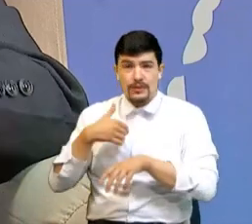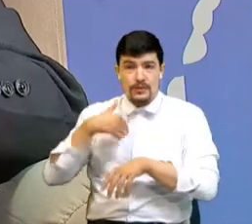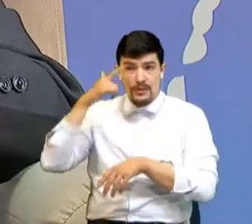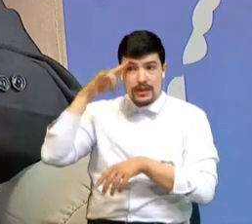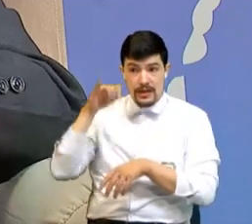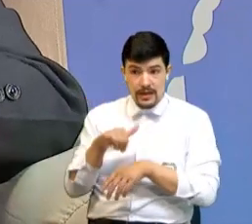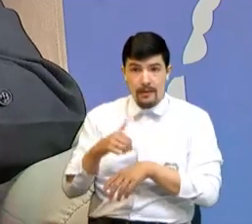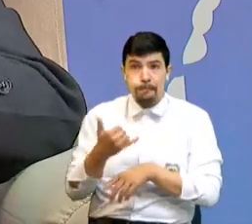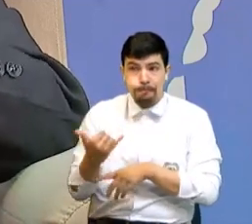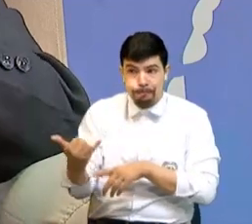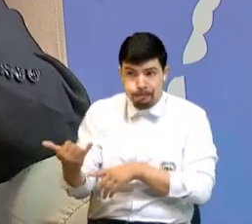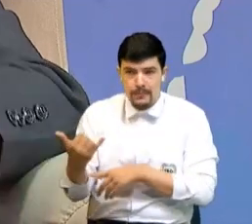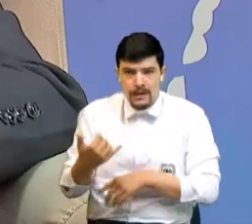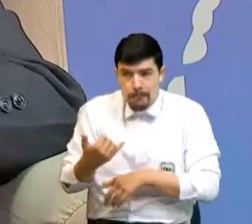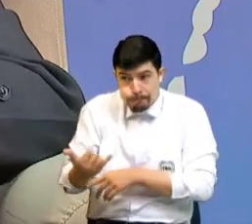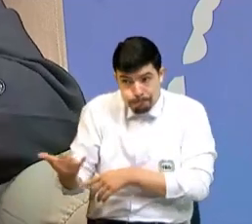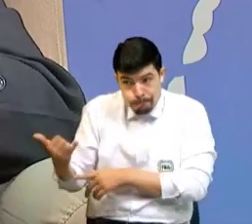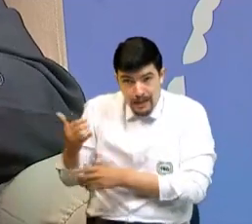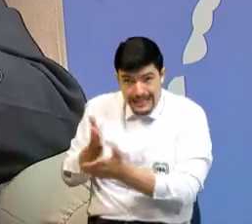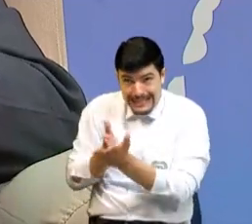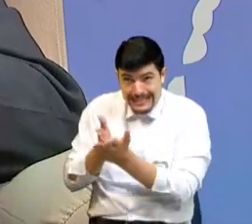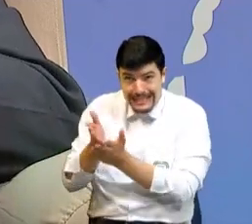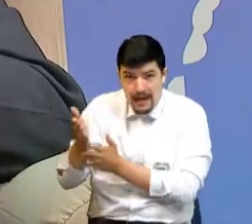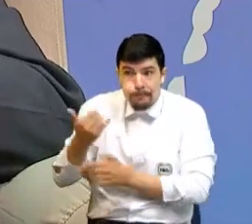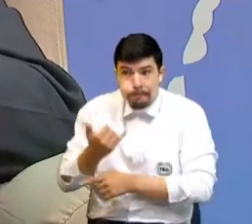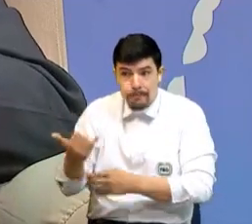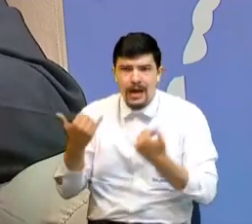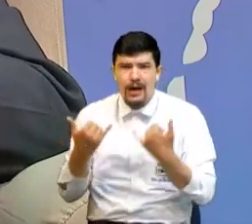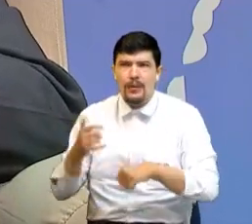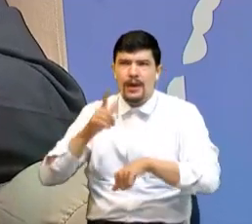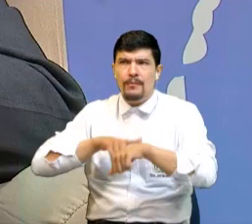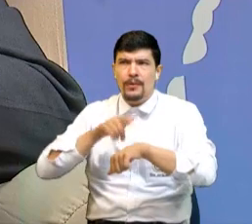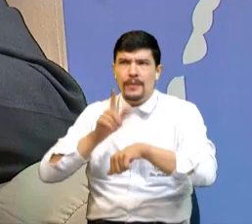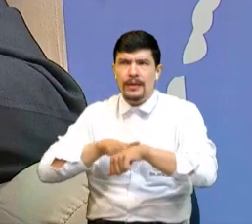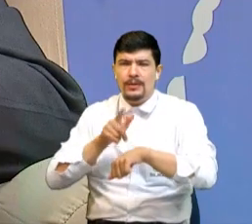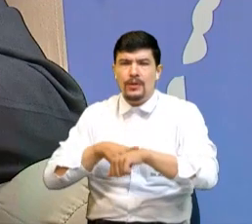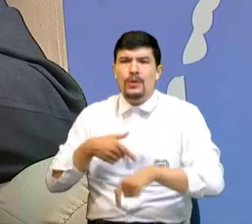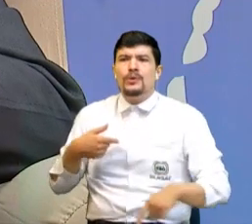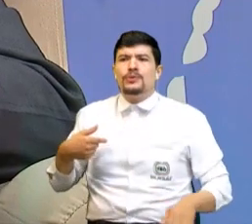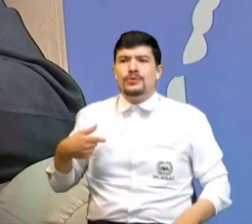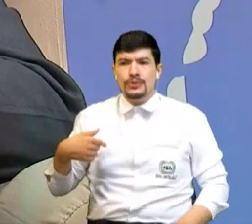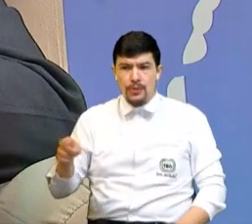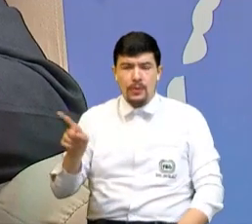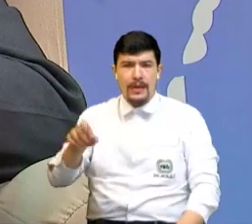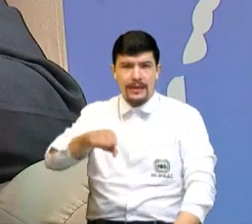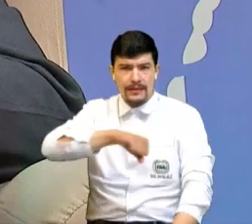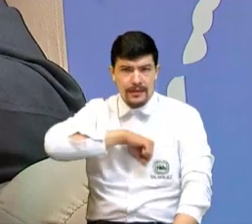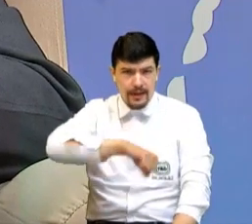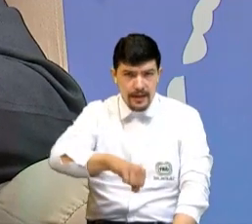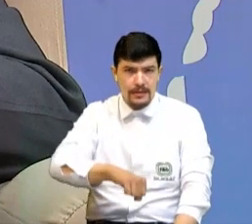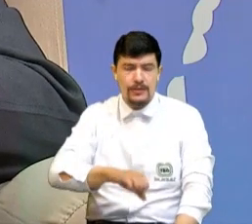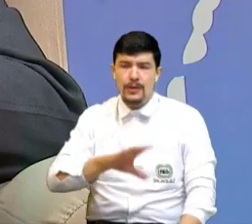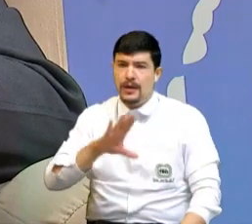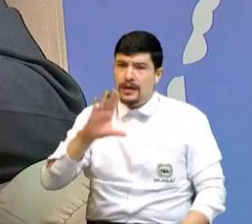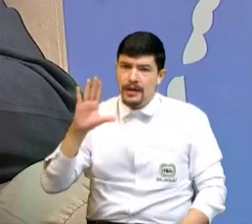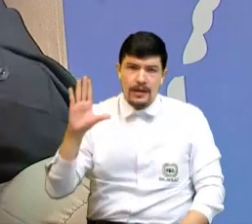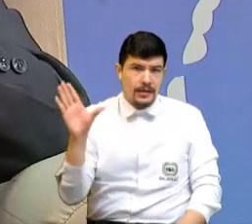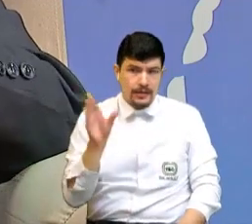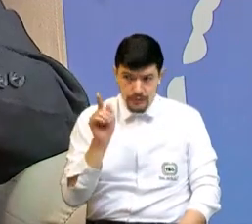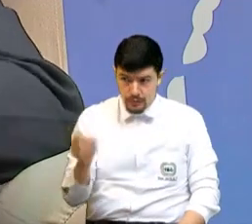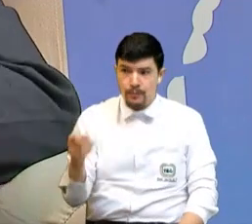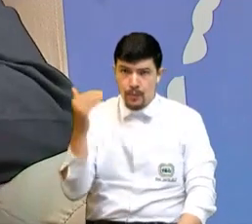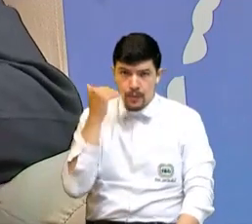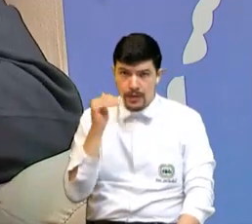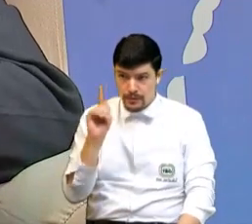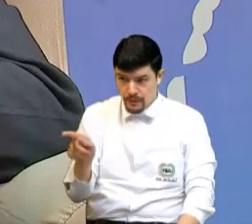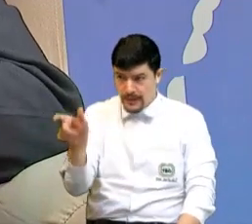que existe y persiste en este momento el derecho de esta señora,